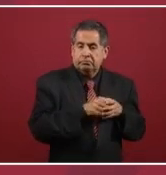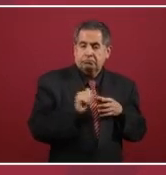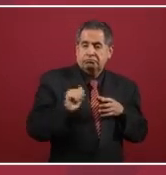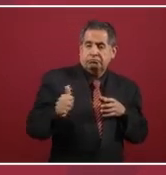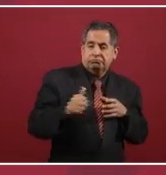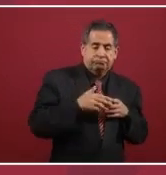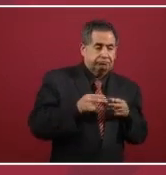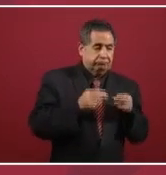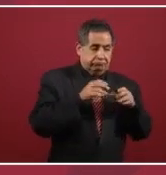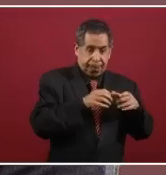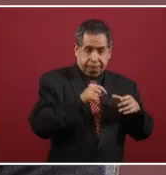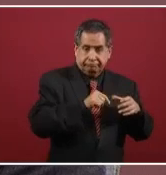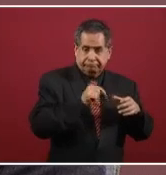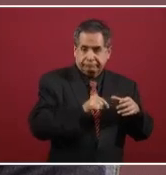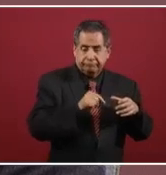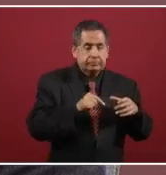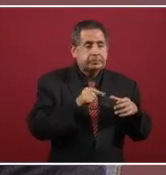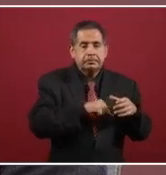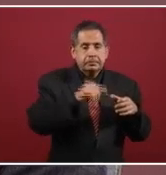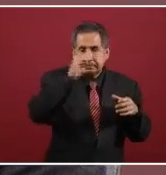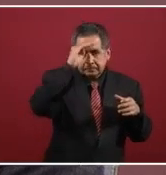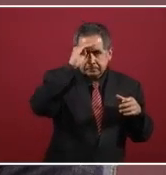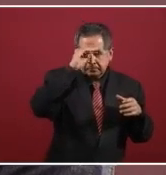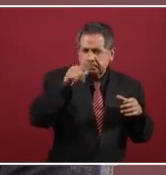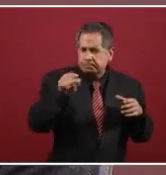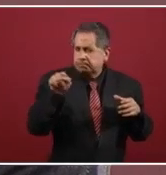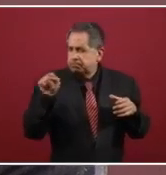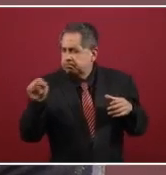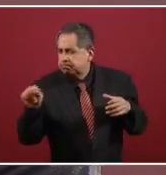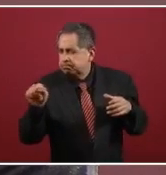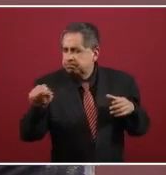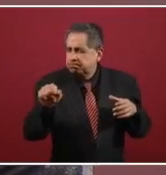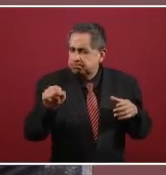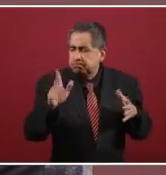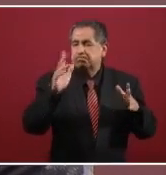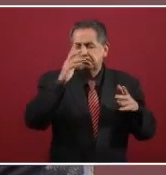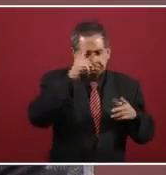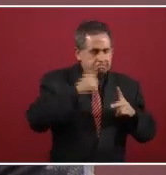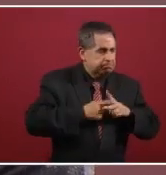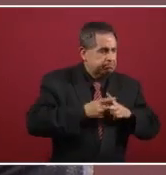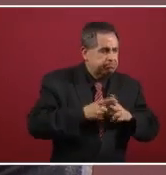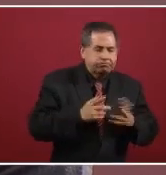no toman en cuenta variables tan importantes como el bienestar?